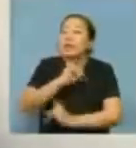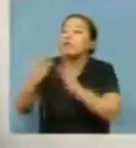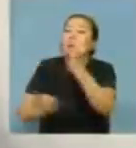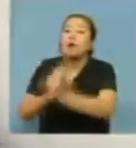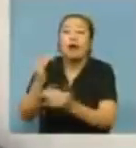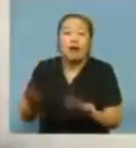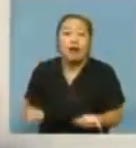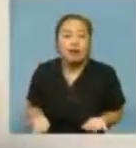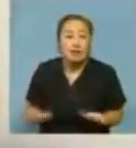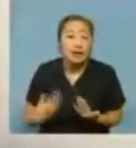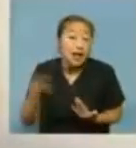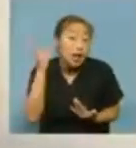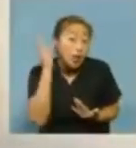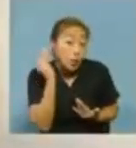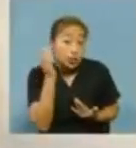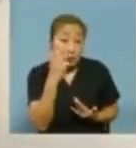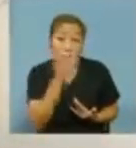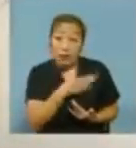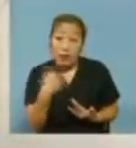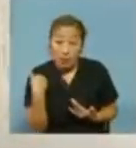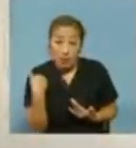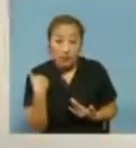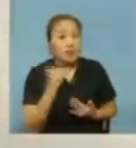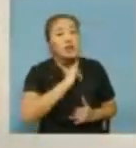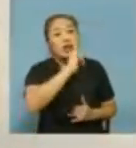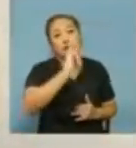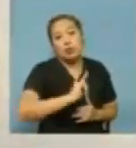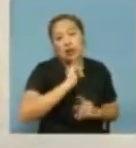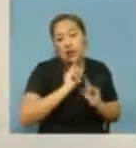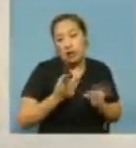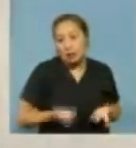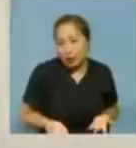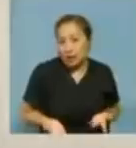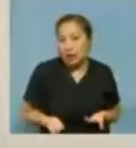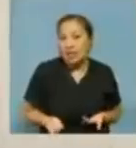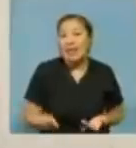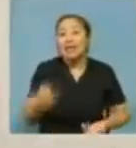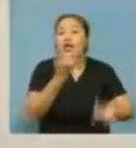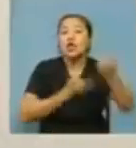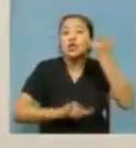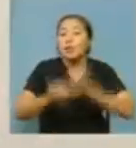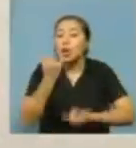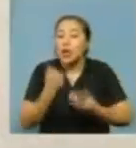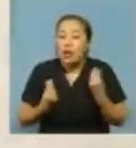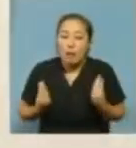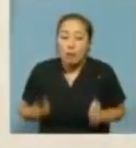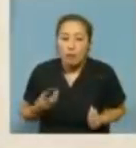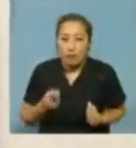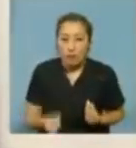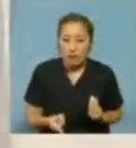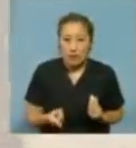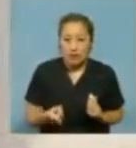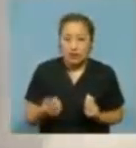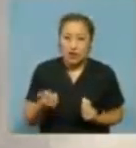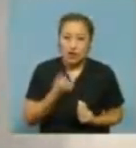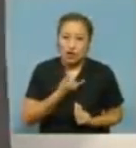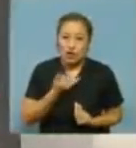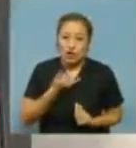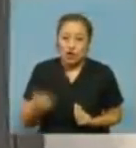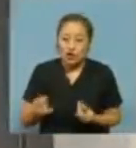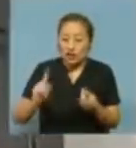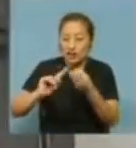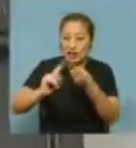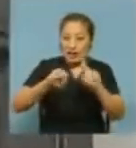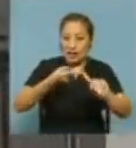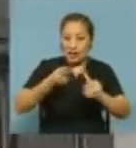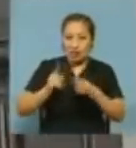respuesta, escucharnos y básicamente que nos expliquen qué sucedió puntualmente en